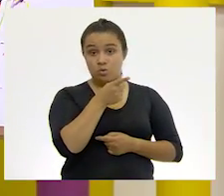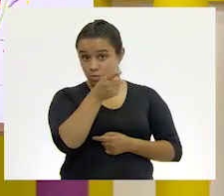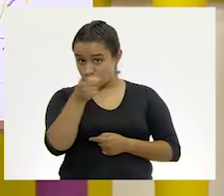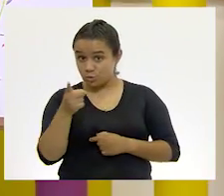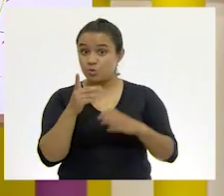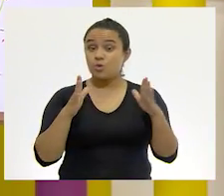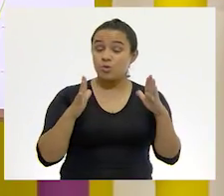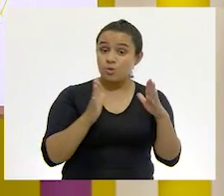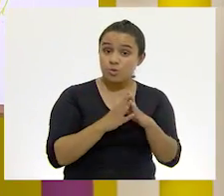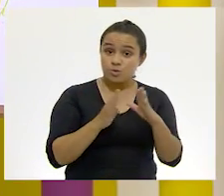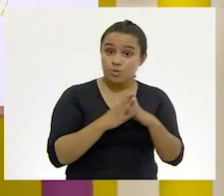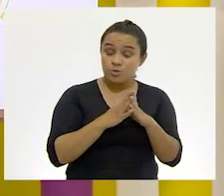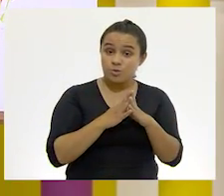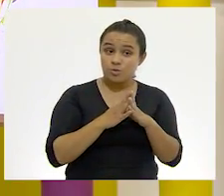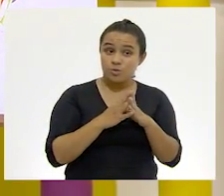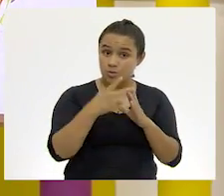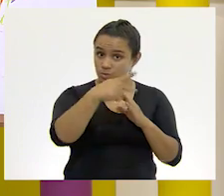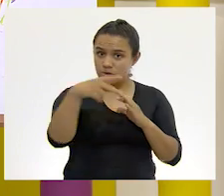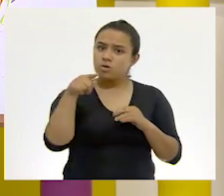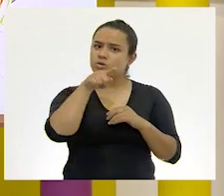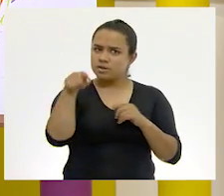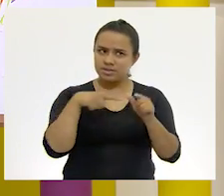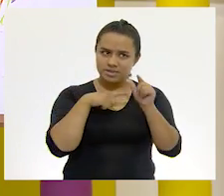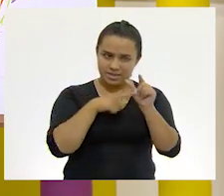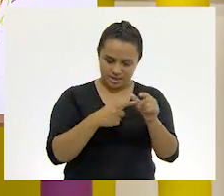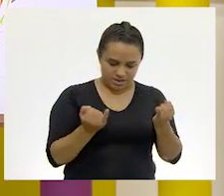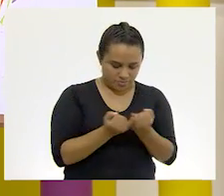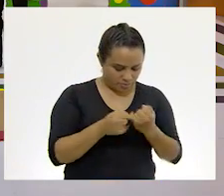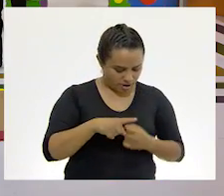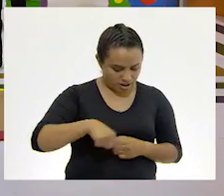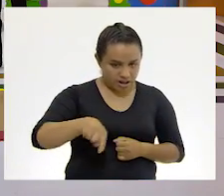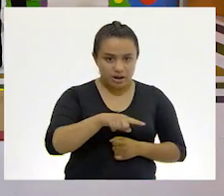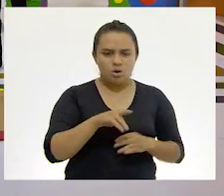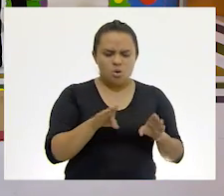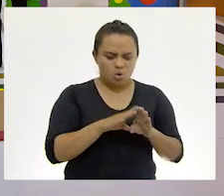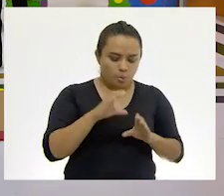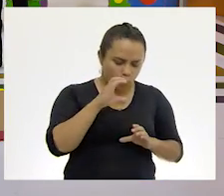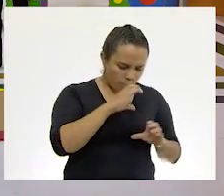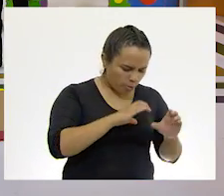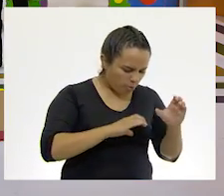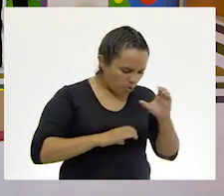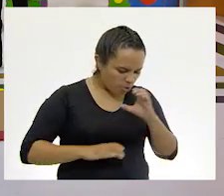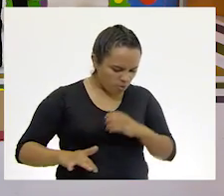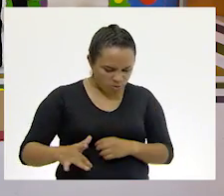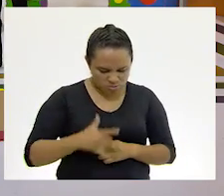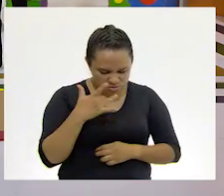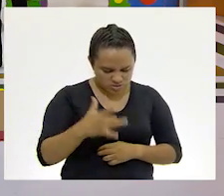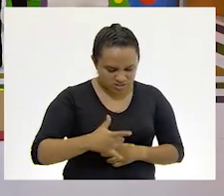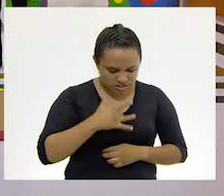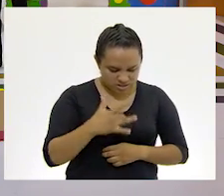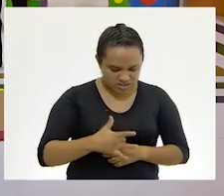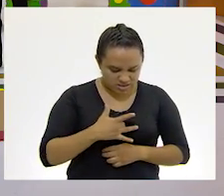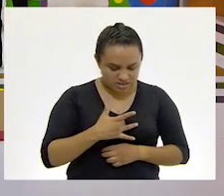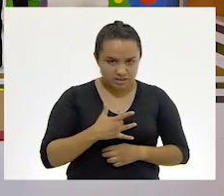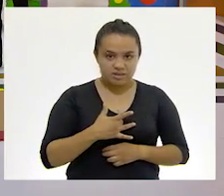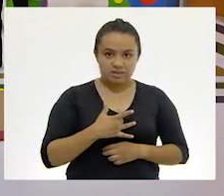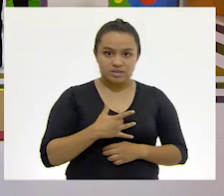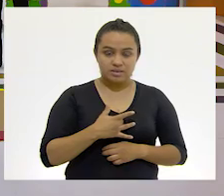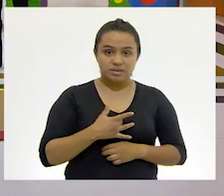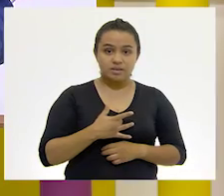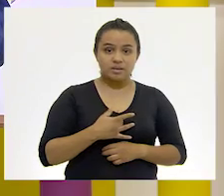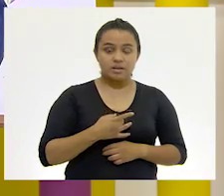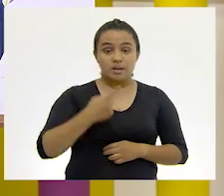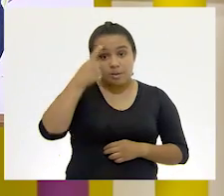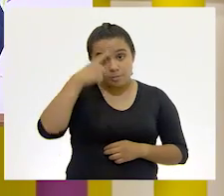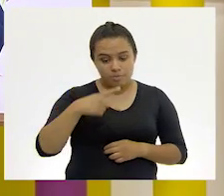su casa continúen con este ejercicio explorando en todas las posibilidades que haya